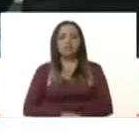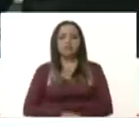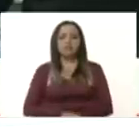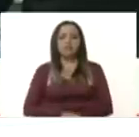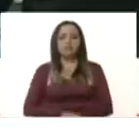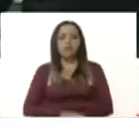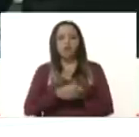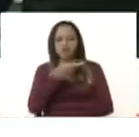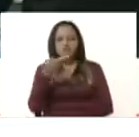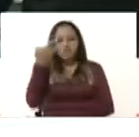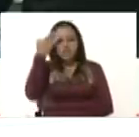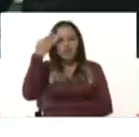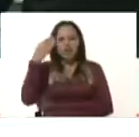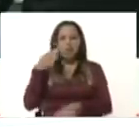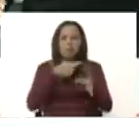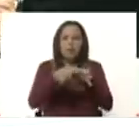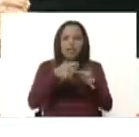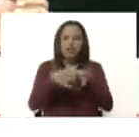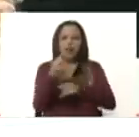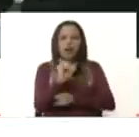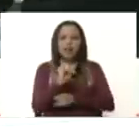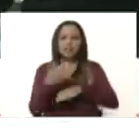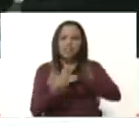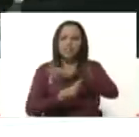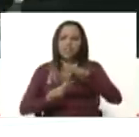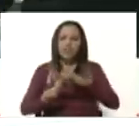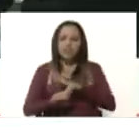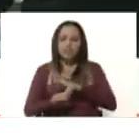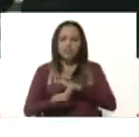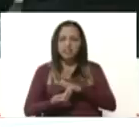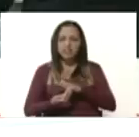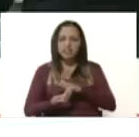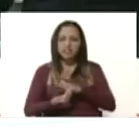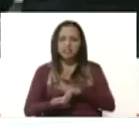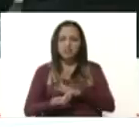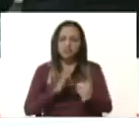Ustedes saben que el Petro tiene una sólida base material,